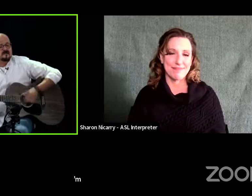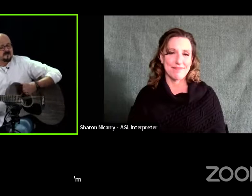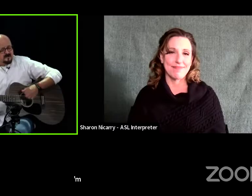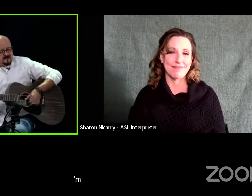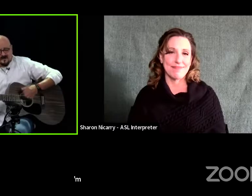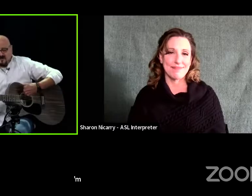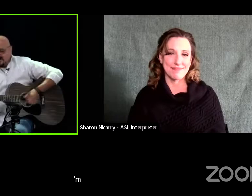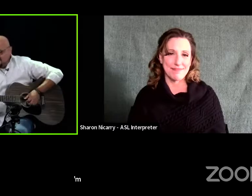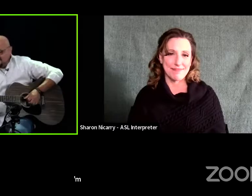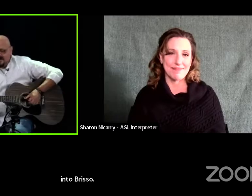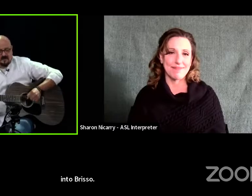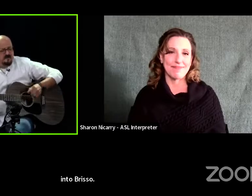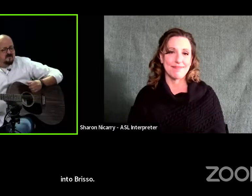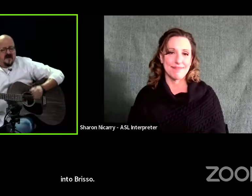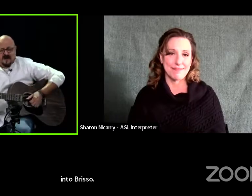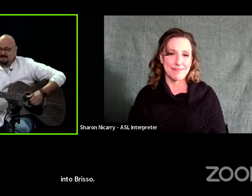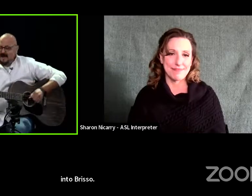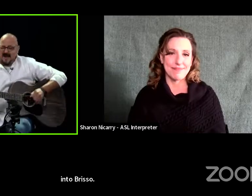prisión.